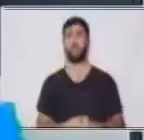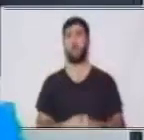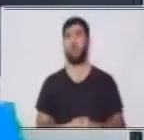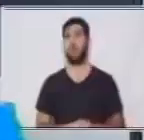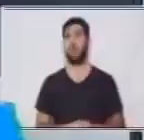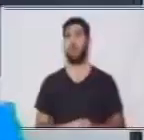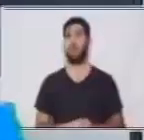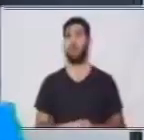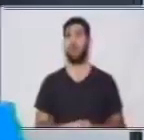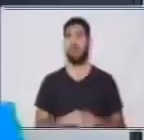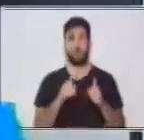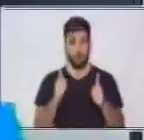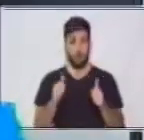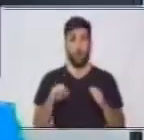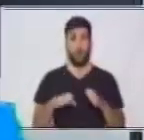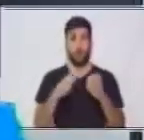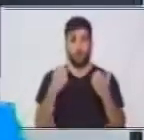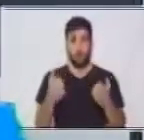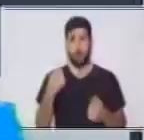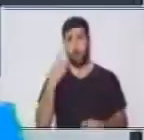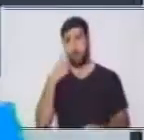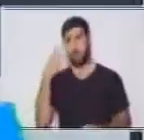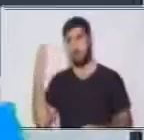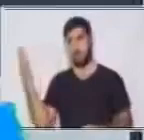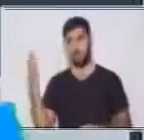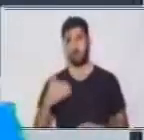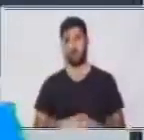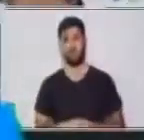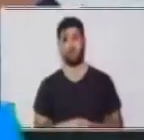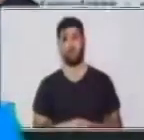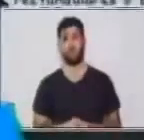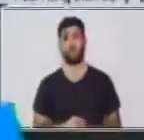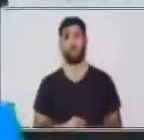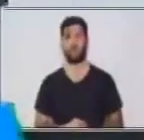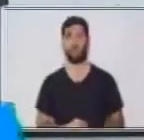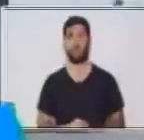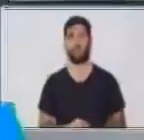Entonces, pasemos al desarrollo.